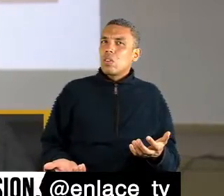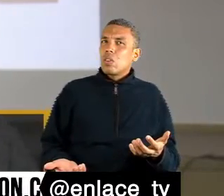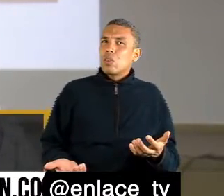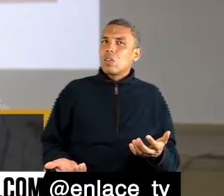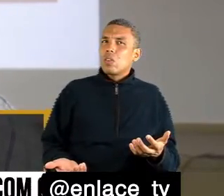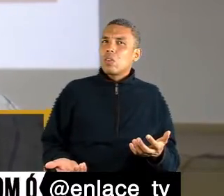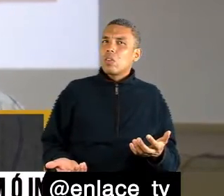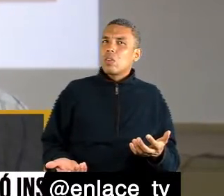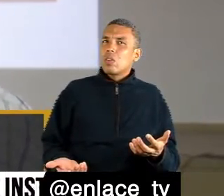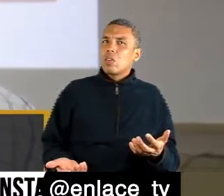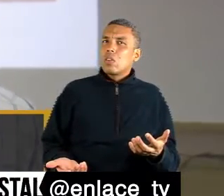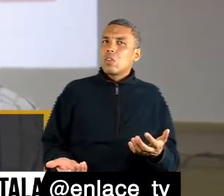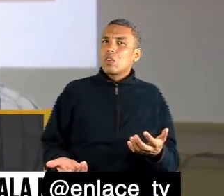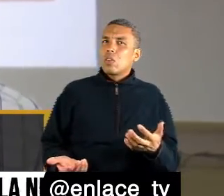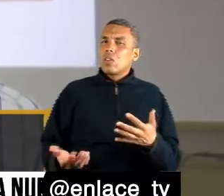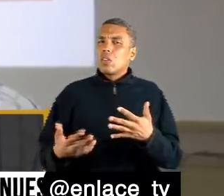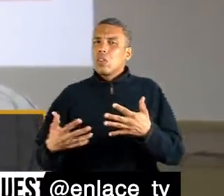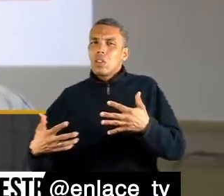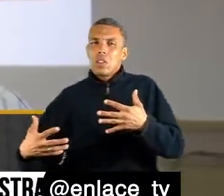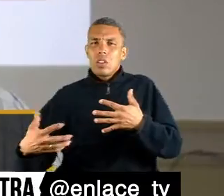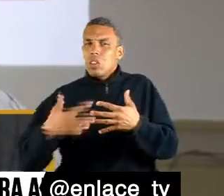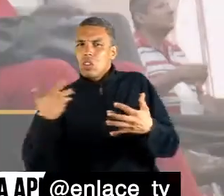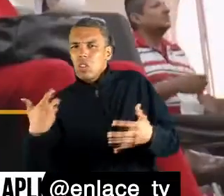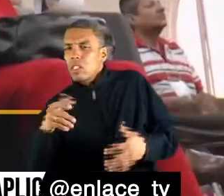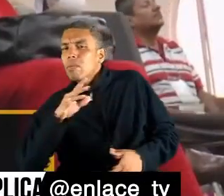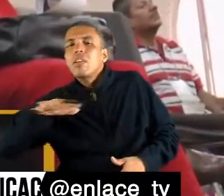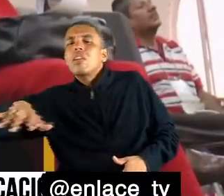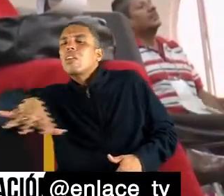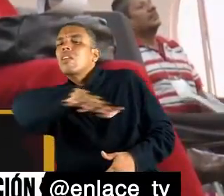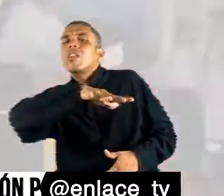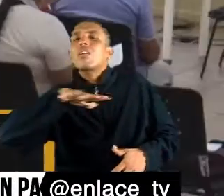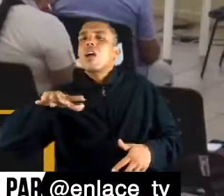de protección de áreas protegidas en el municipio de Barranca Bermeja.